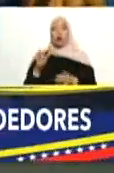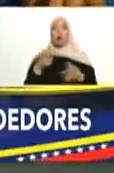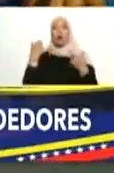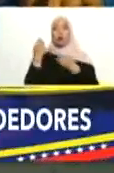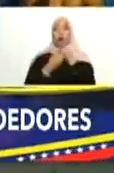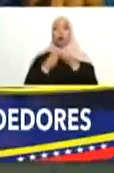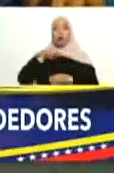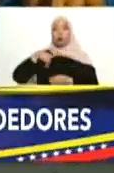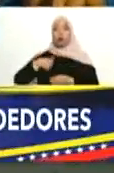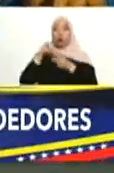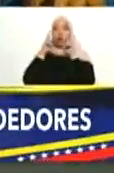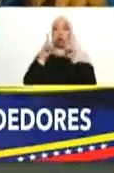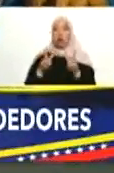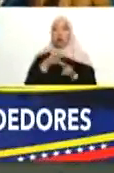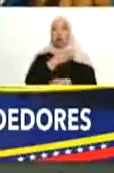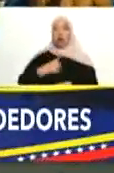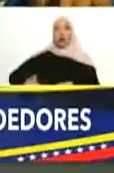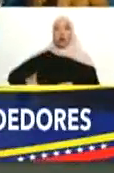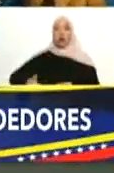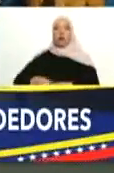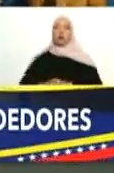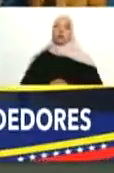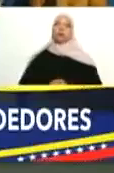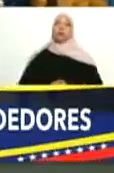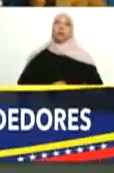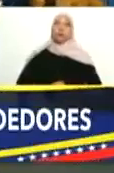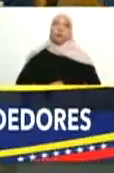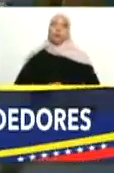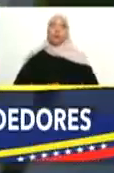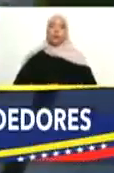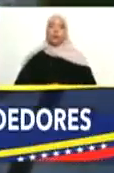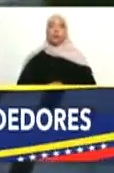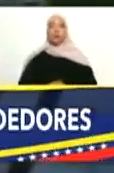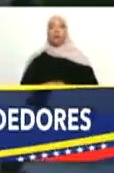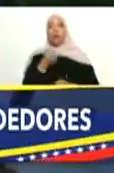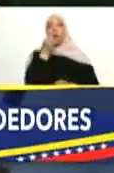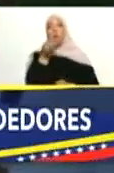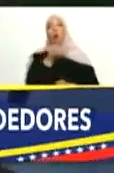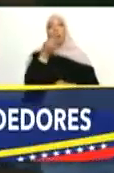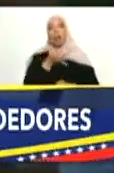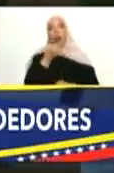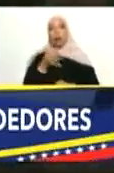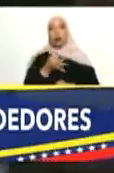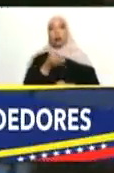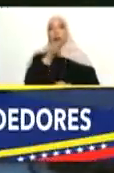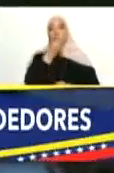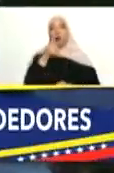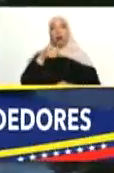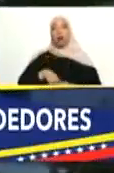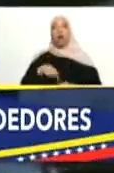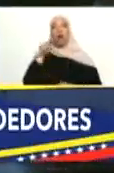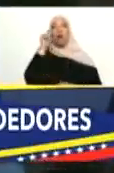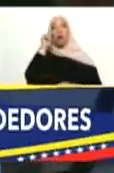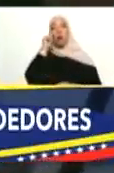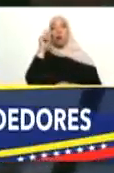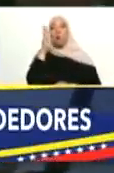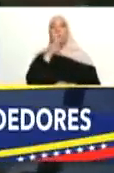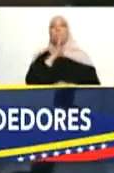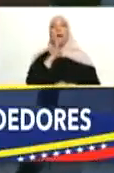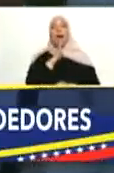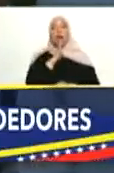como usted nos ha orientado, presidente. Jimmy Berrío. Presidente, muy buenas tardes. Bueno, hoy estamos acá como Banco del Tesoro,